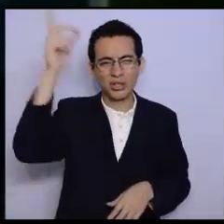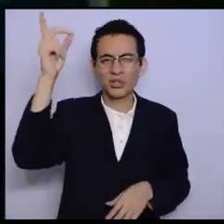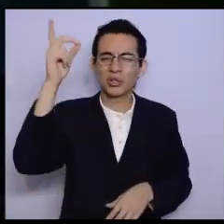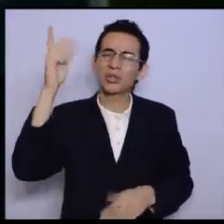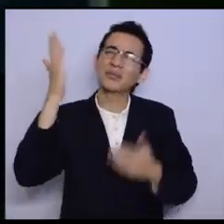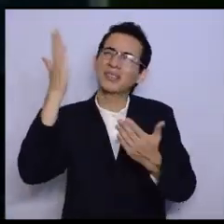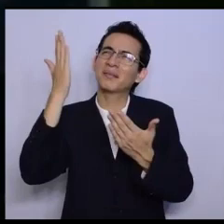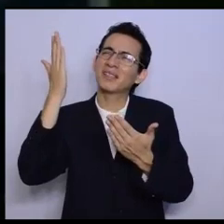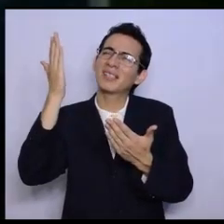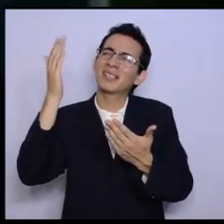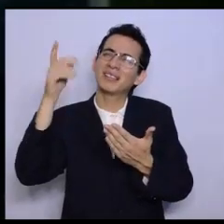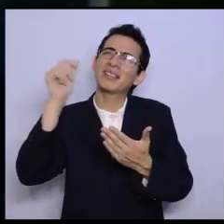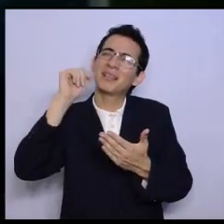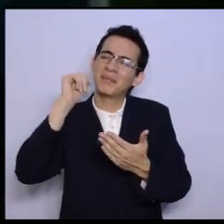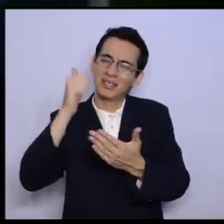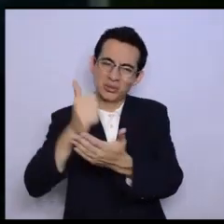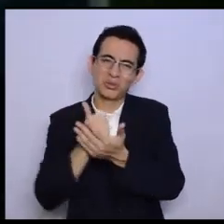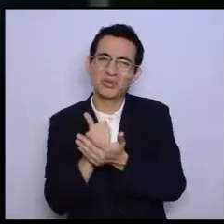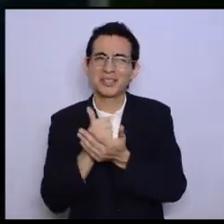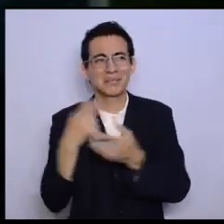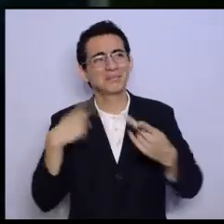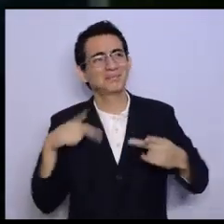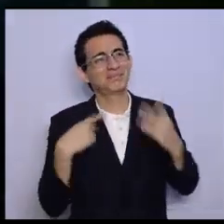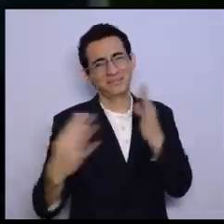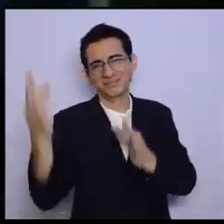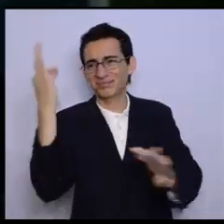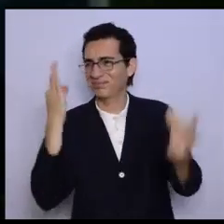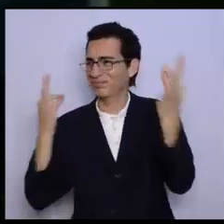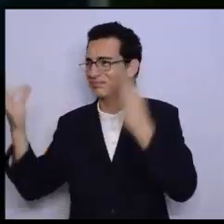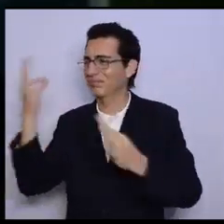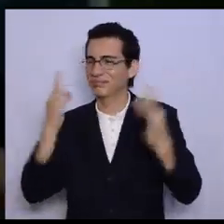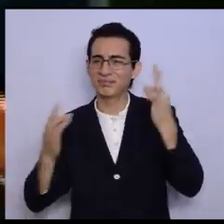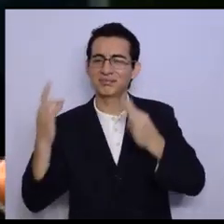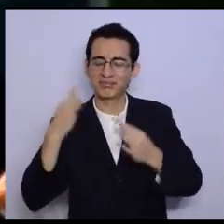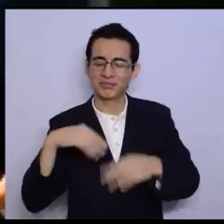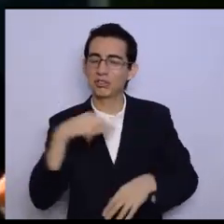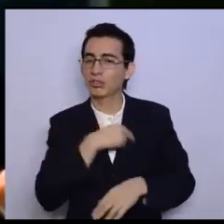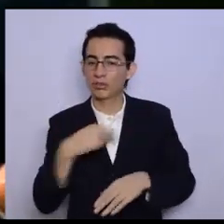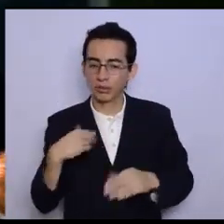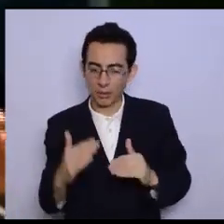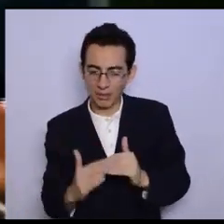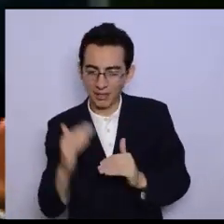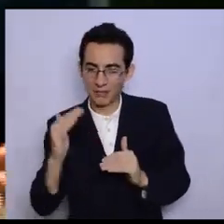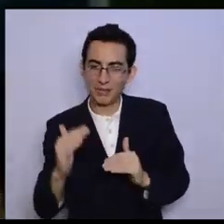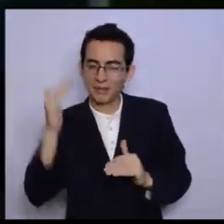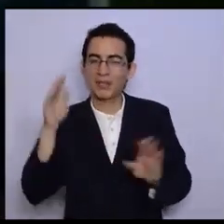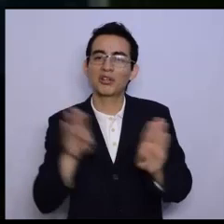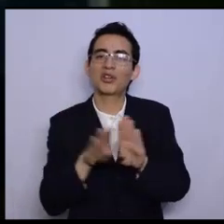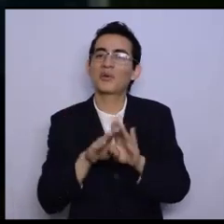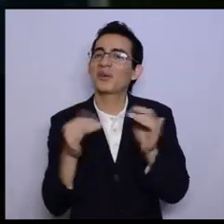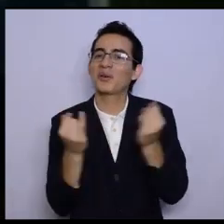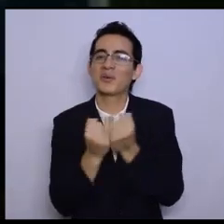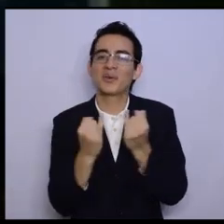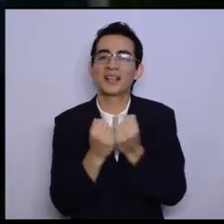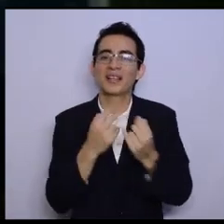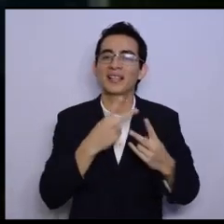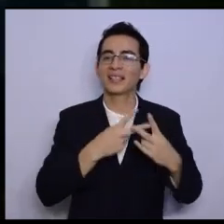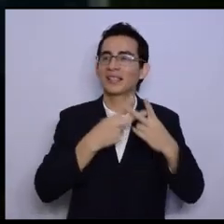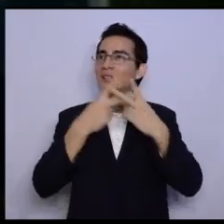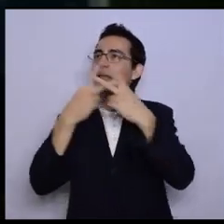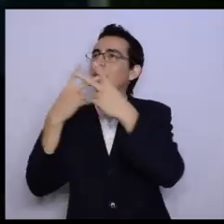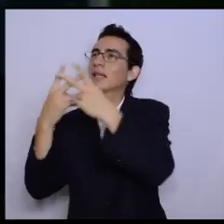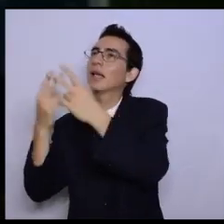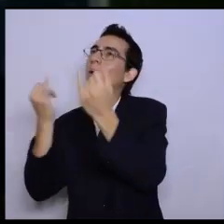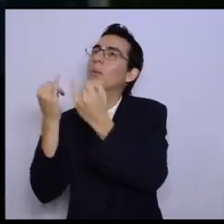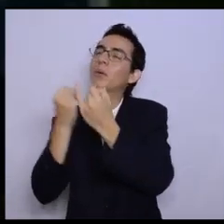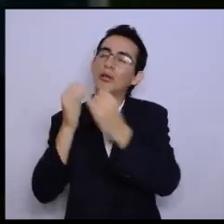viviendo entre gente perversa y mala, de esa forma brillarán entre ellos como las estrellas brillan en la